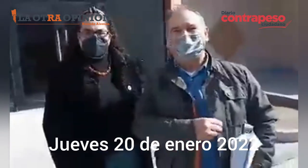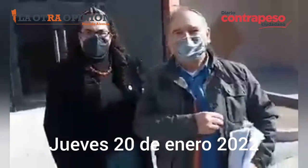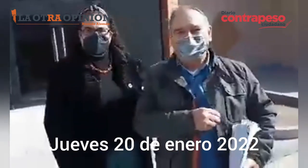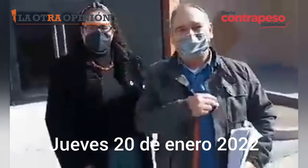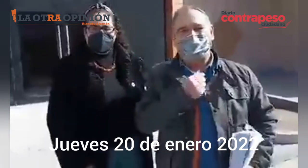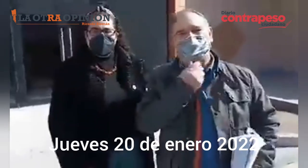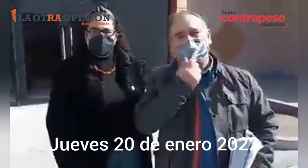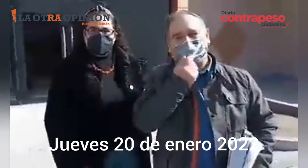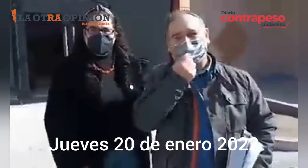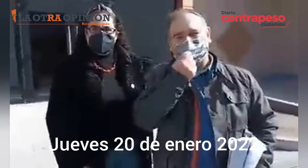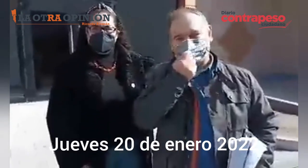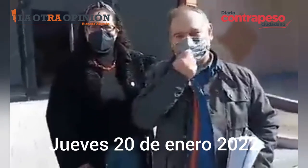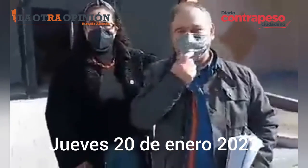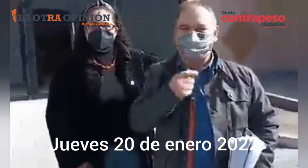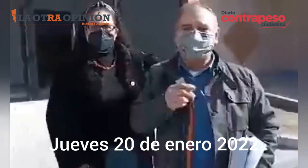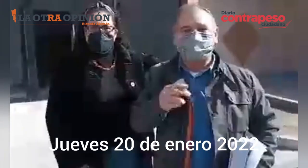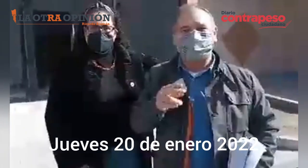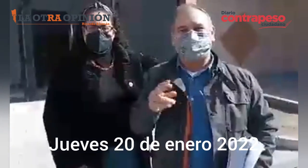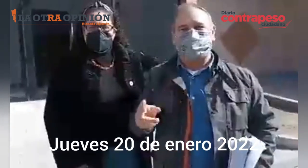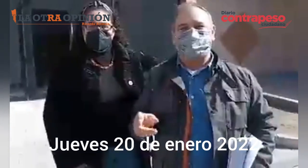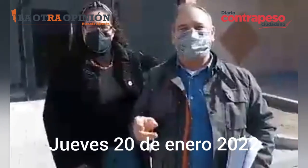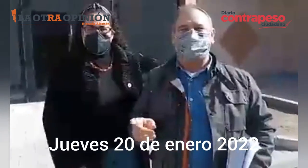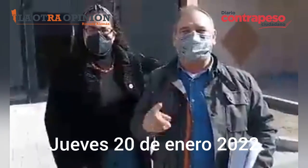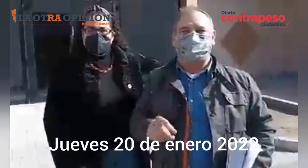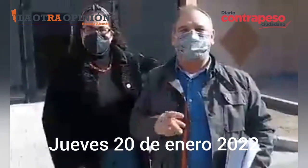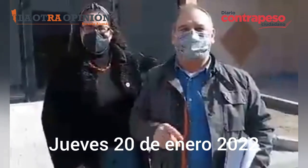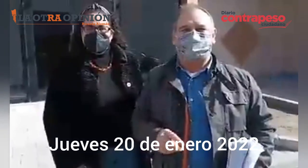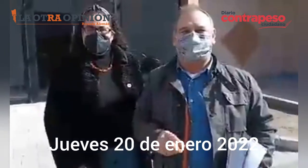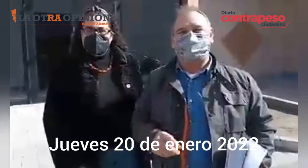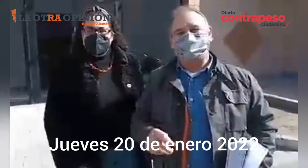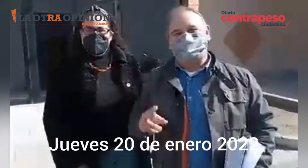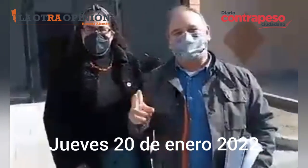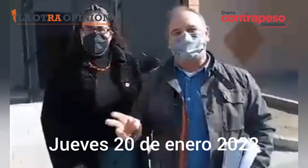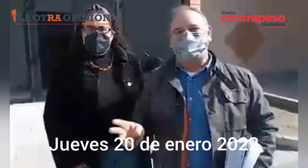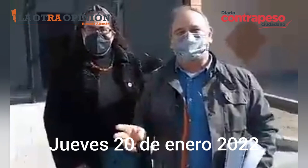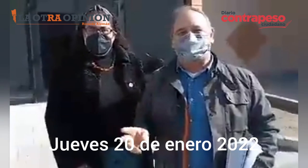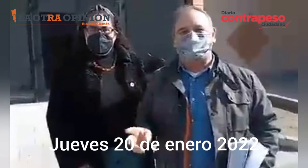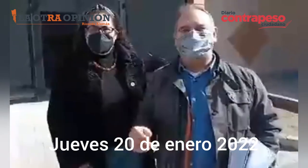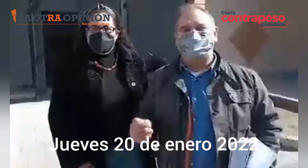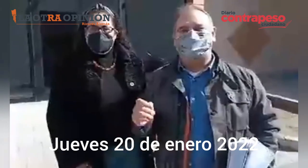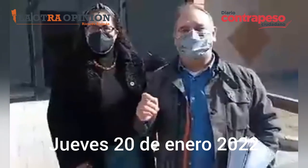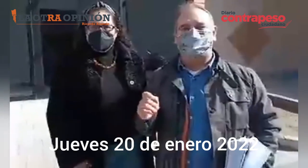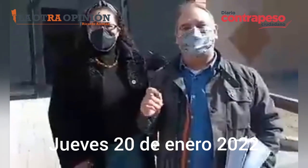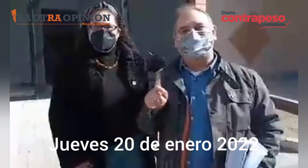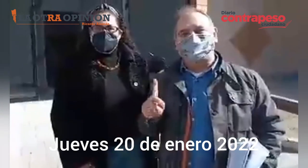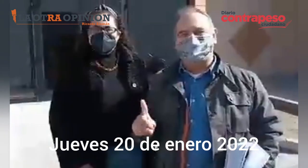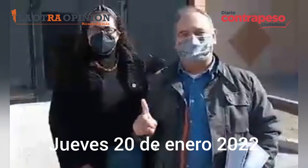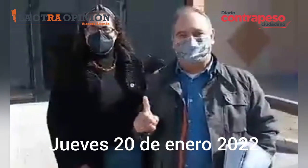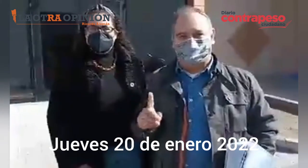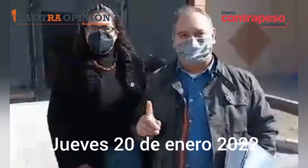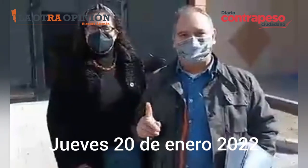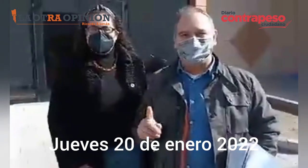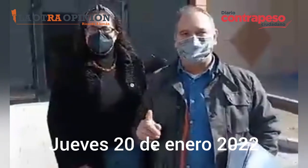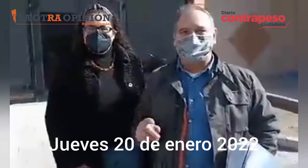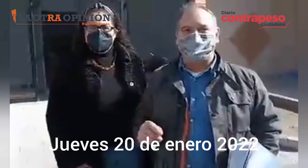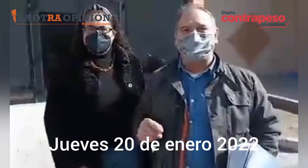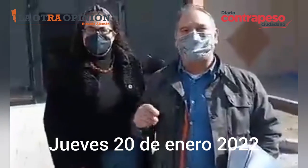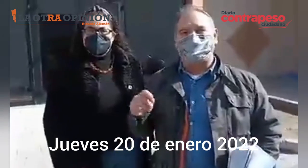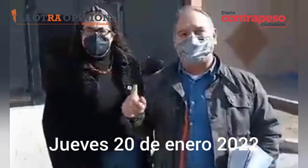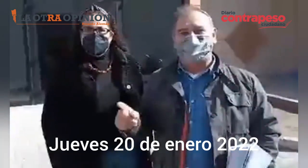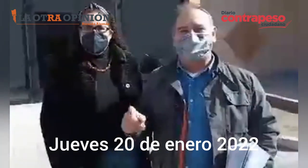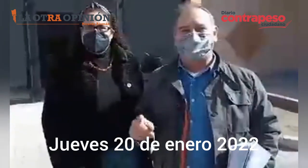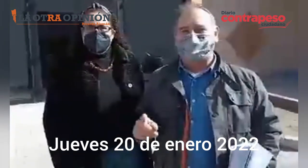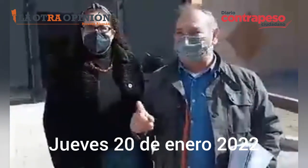social si los trabajadores se encuentran dados de alta. Si hay omisiones, ella está obligada por ley